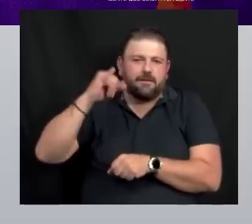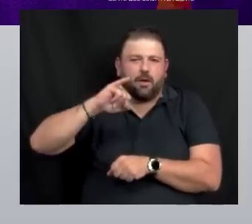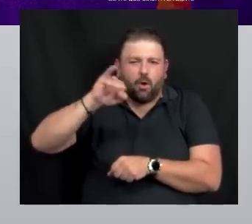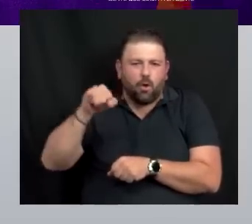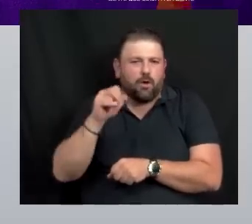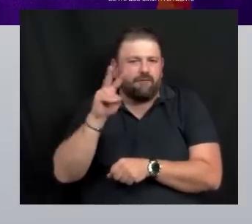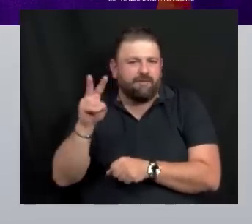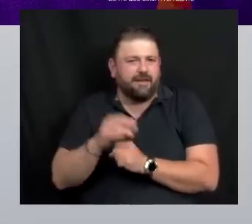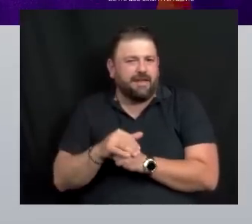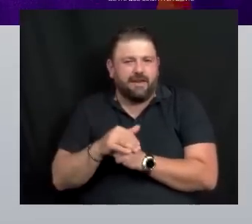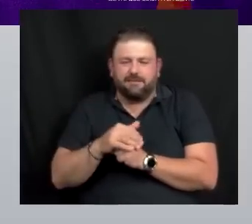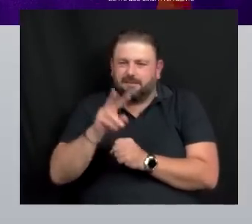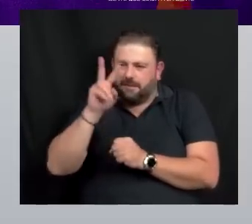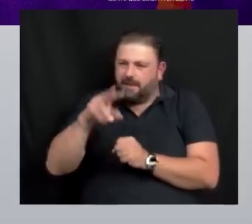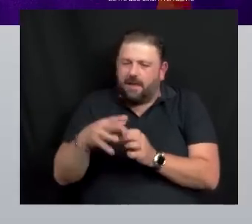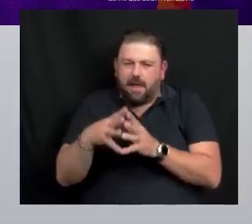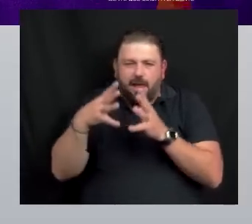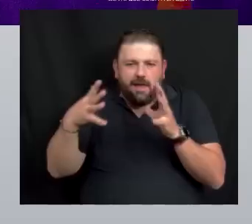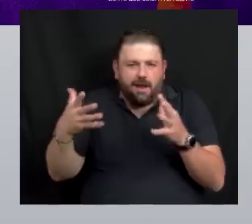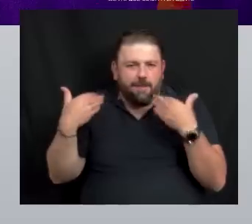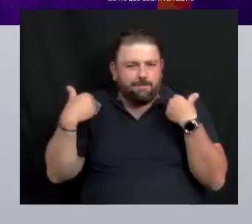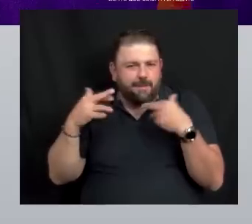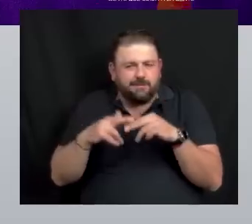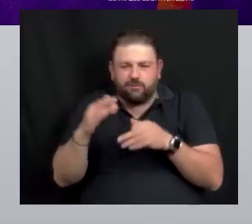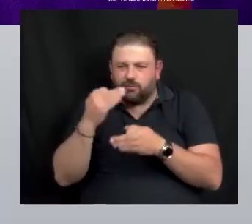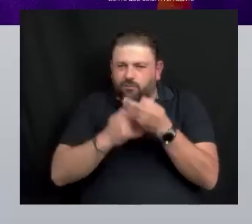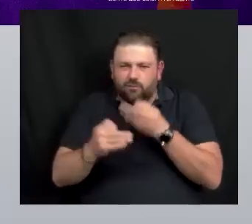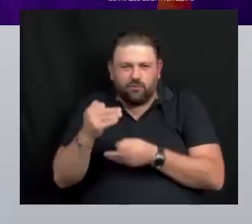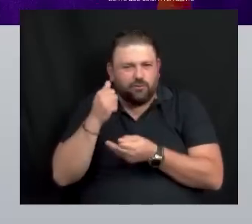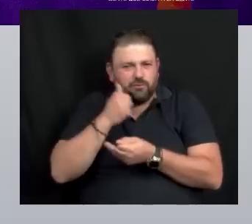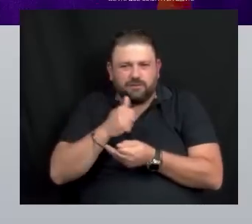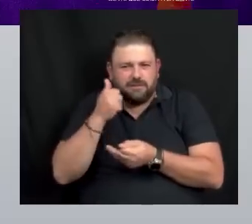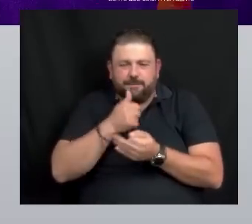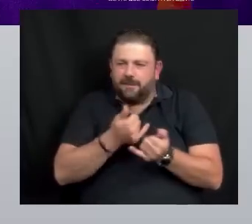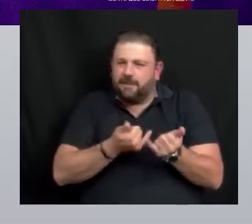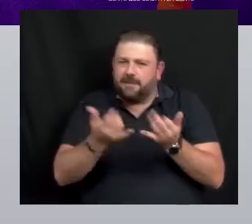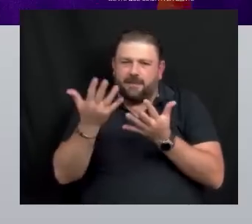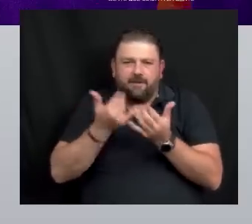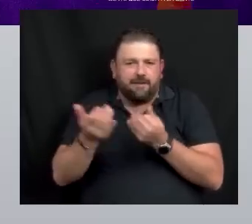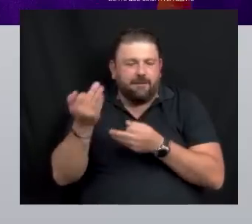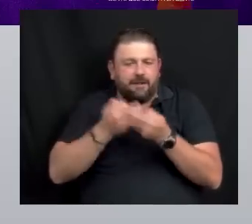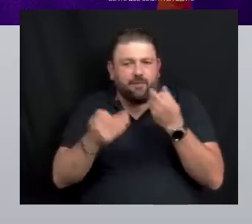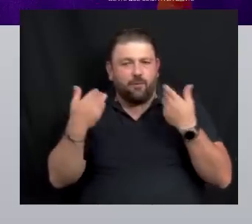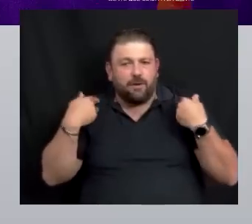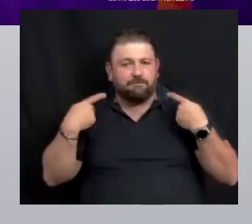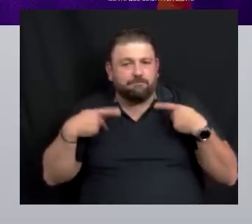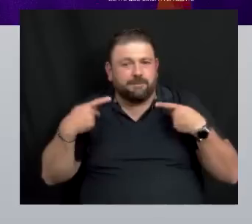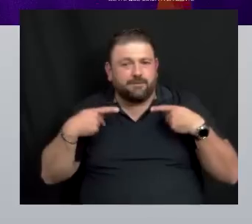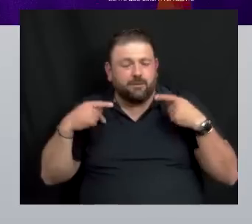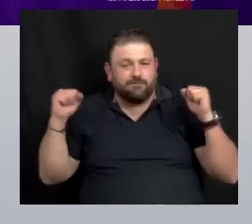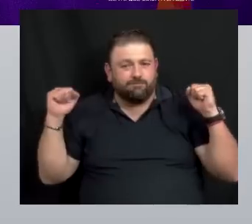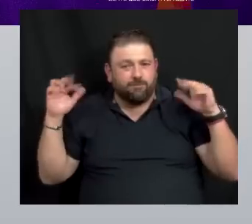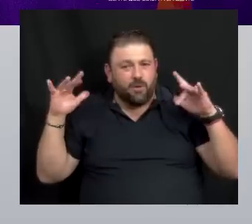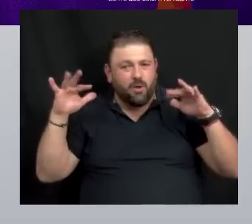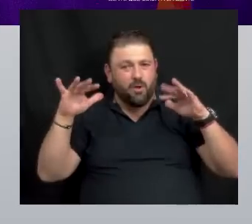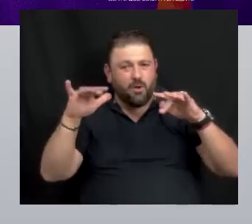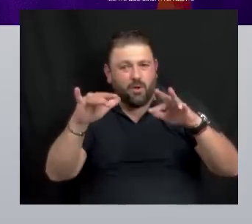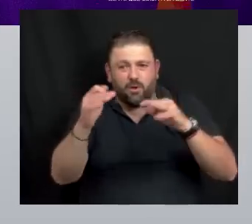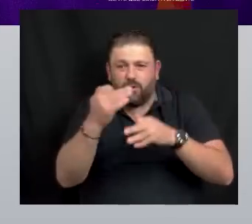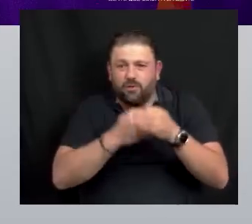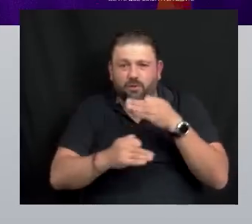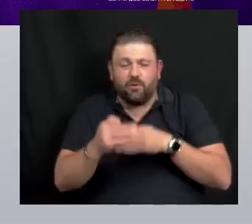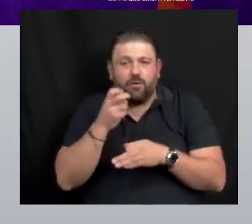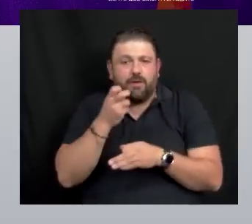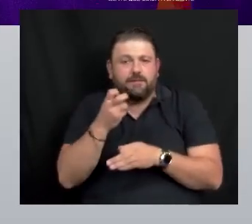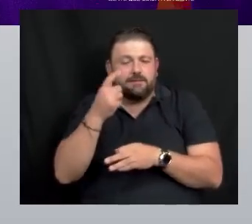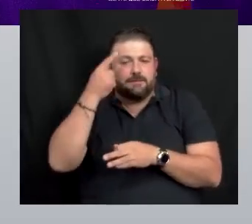a Dallas a varios empresarios que iban más por necesidad que por creer. Así es. Y ahora, por emoción, se ha convertido